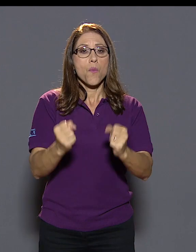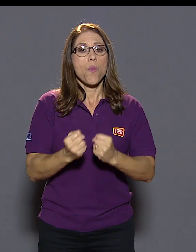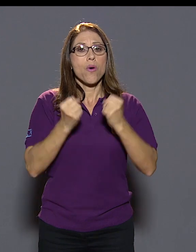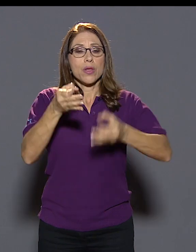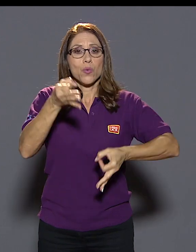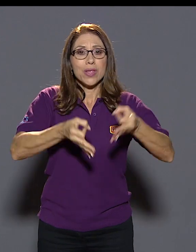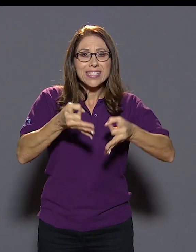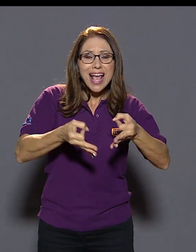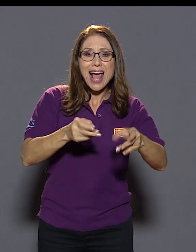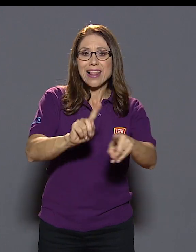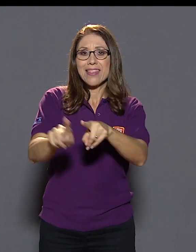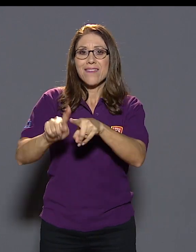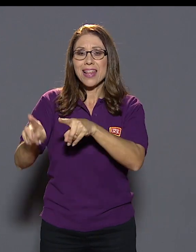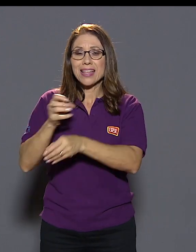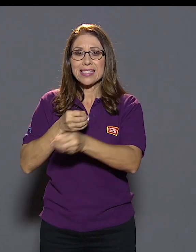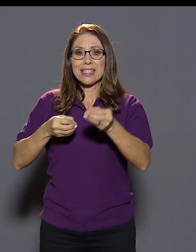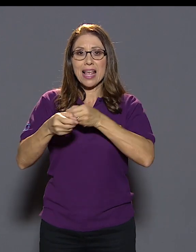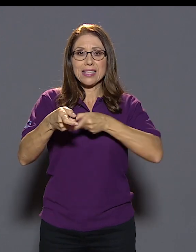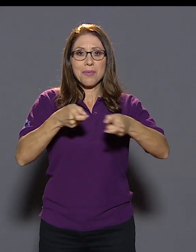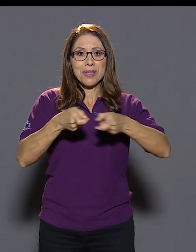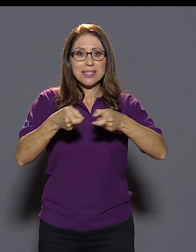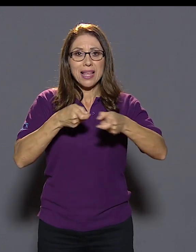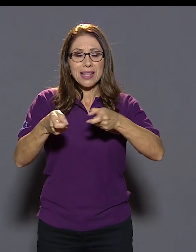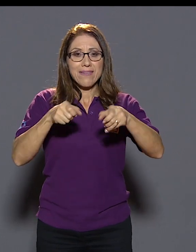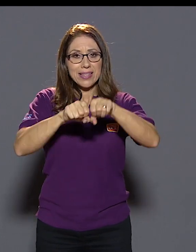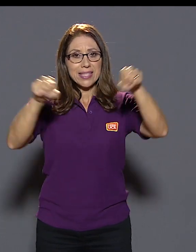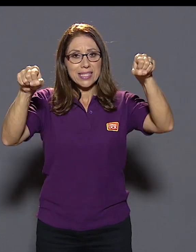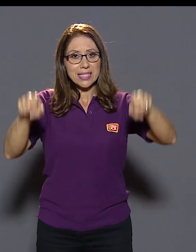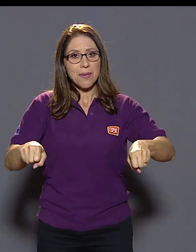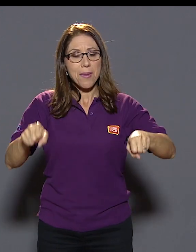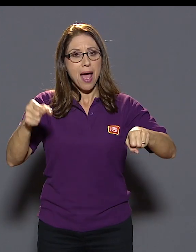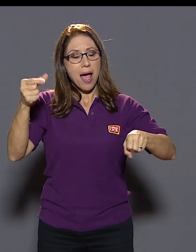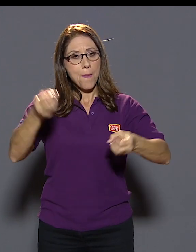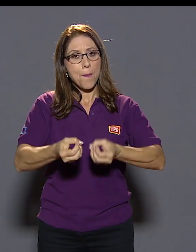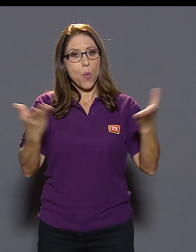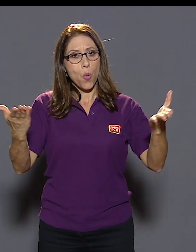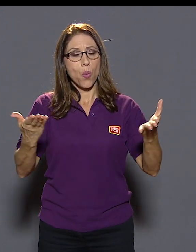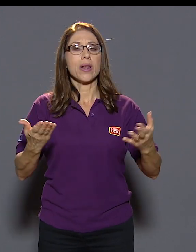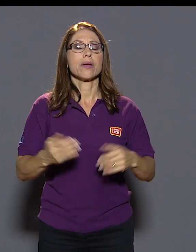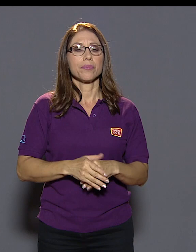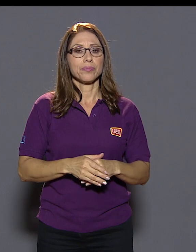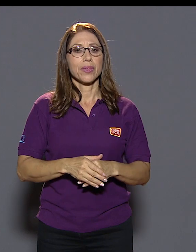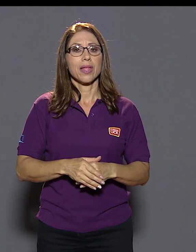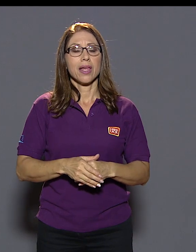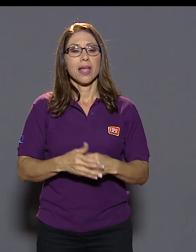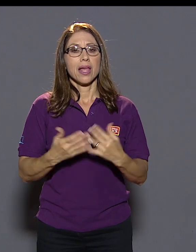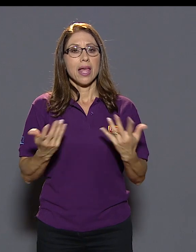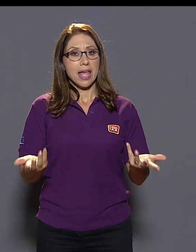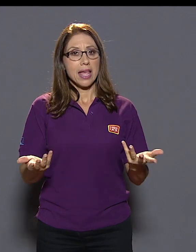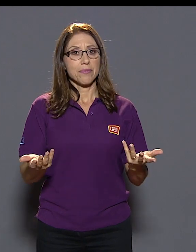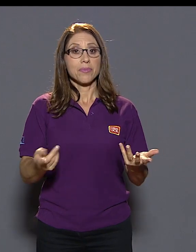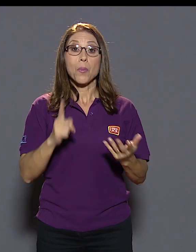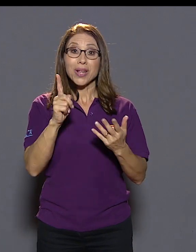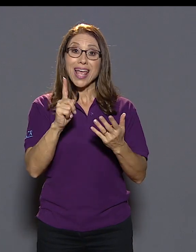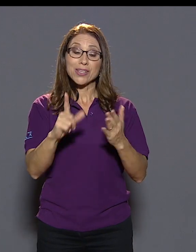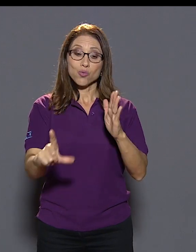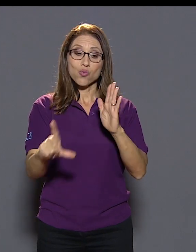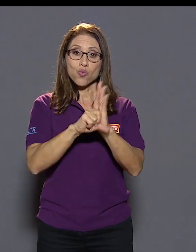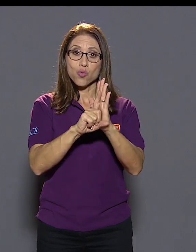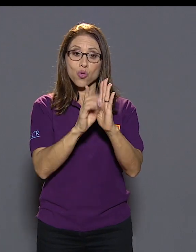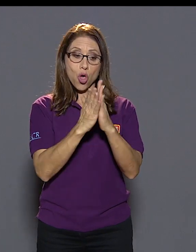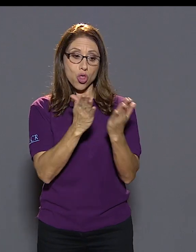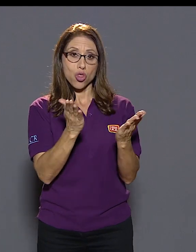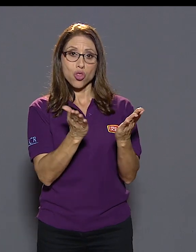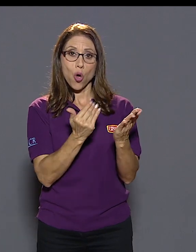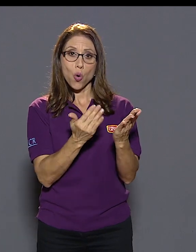otras instancias administrativas del aparato estatal, en el tanto es un documento